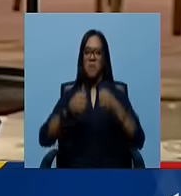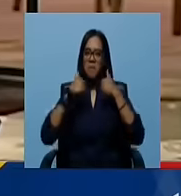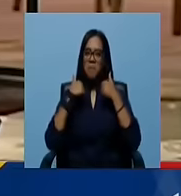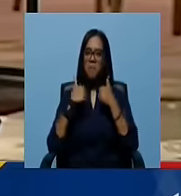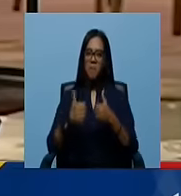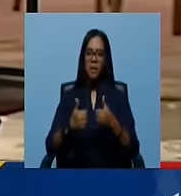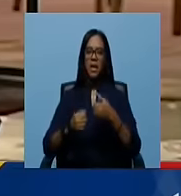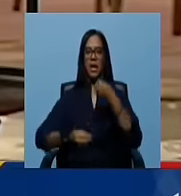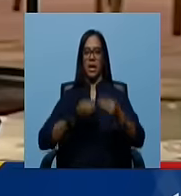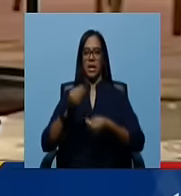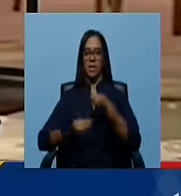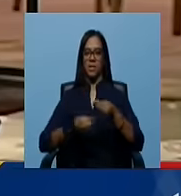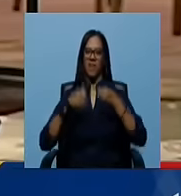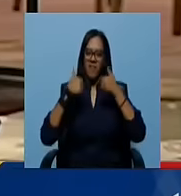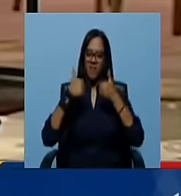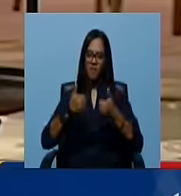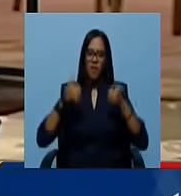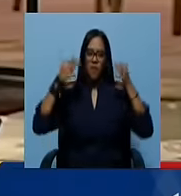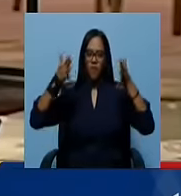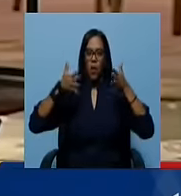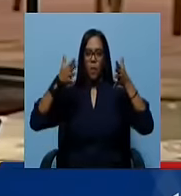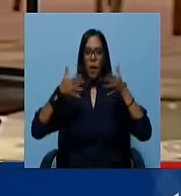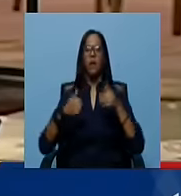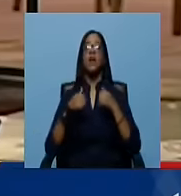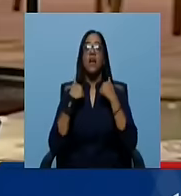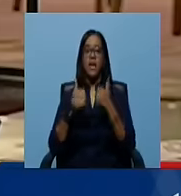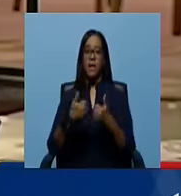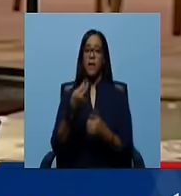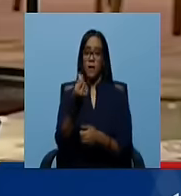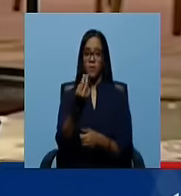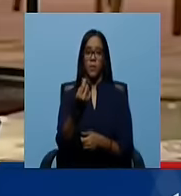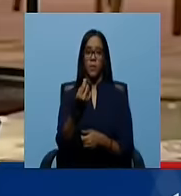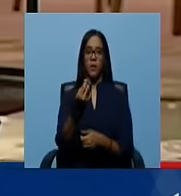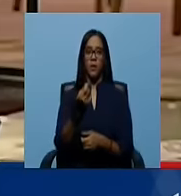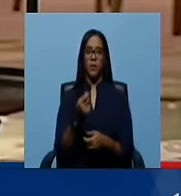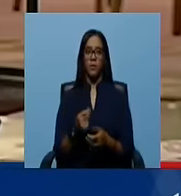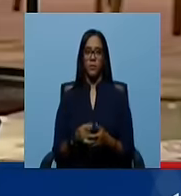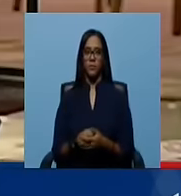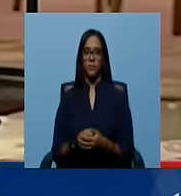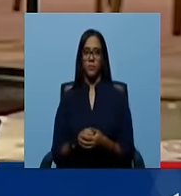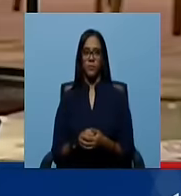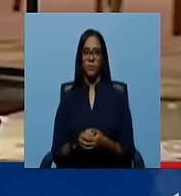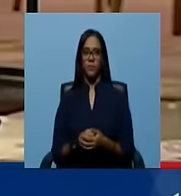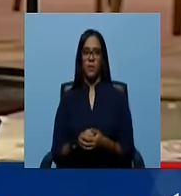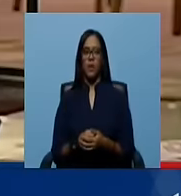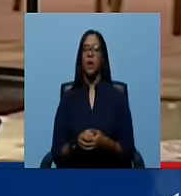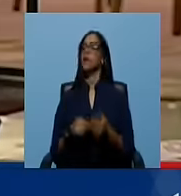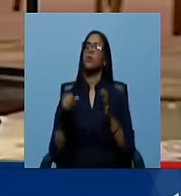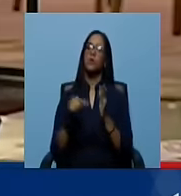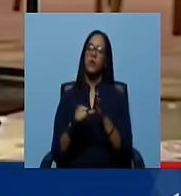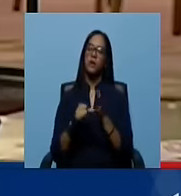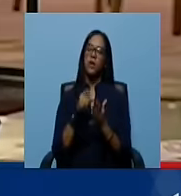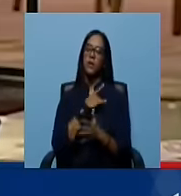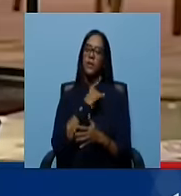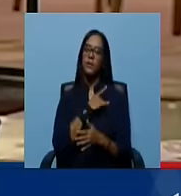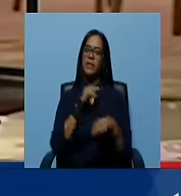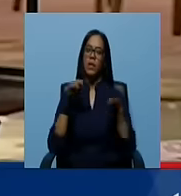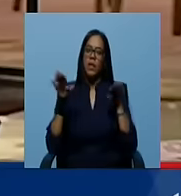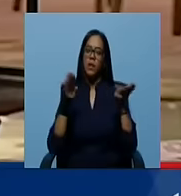preparado, bien formado y bien remunerado, donde la Universidad del Turismo